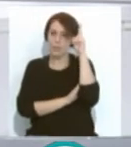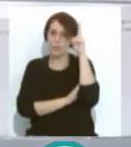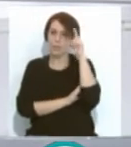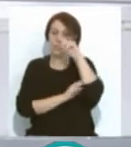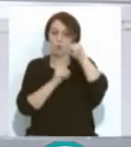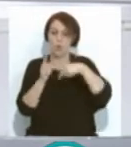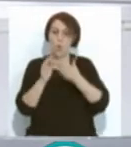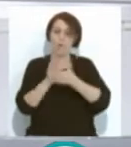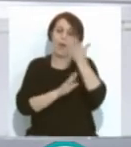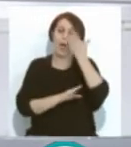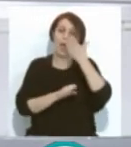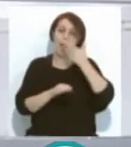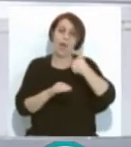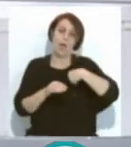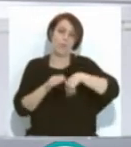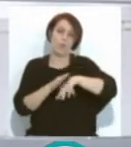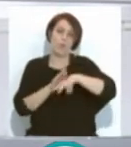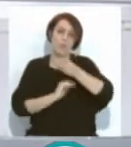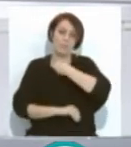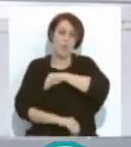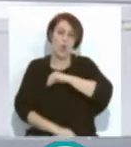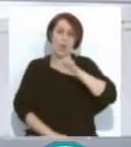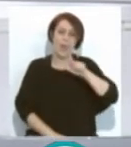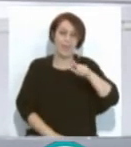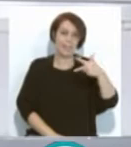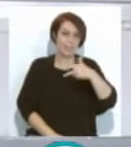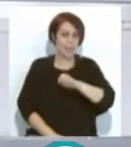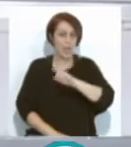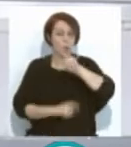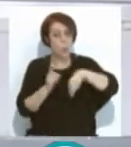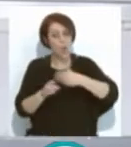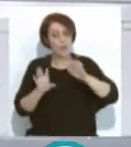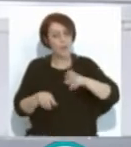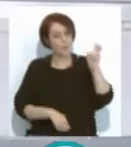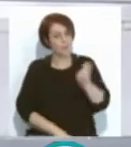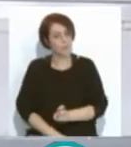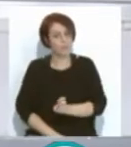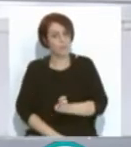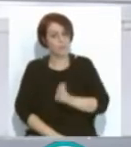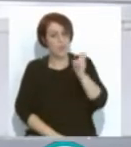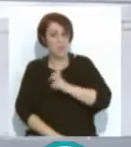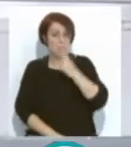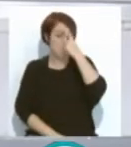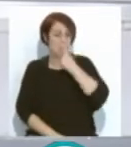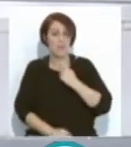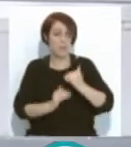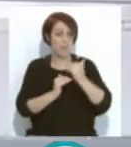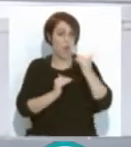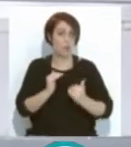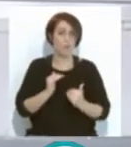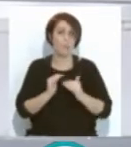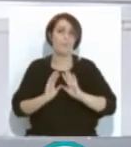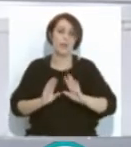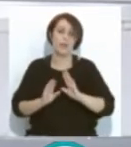el Real Club Deportivo Español, después estuvo en el Elche y del Elche vino al Cádiz Club de Fútbol y vino con un perfil bajo, pero se ganó